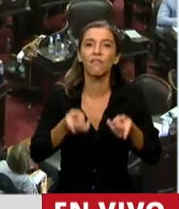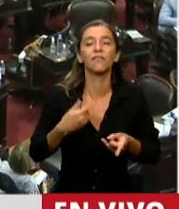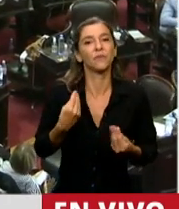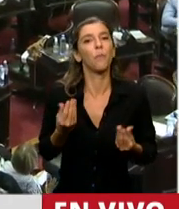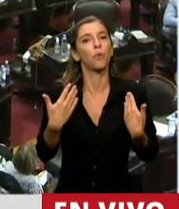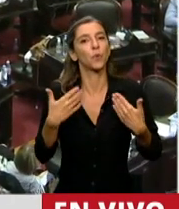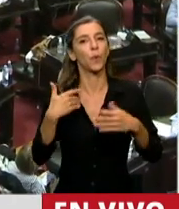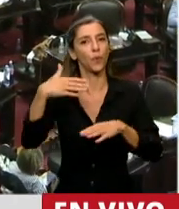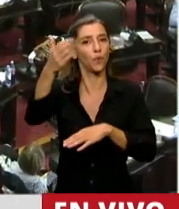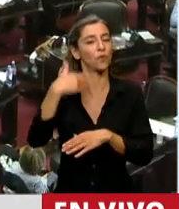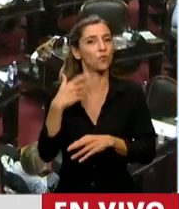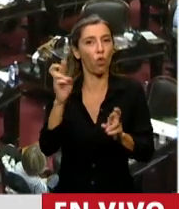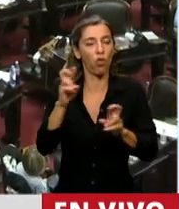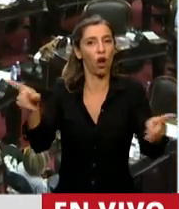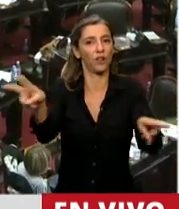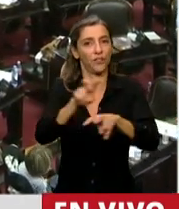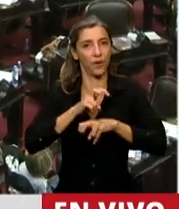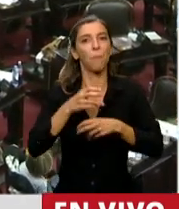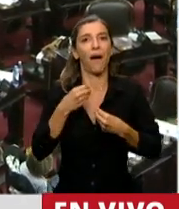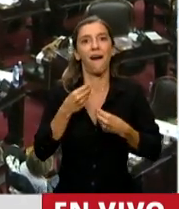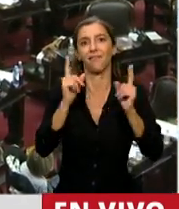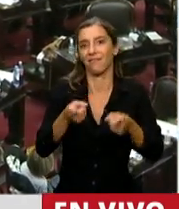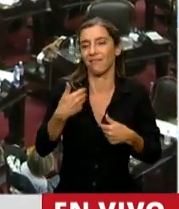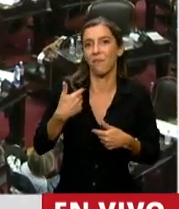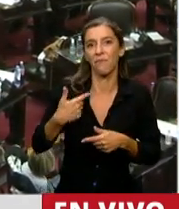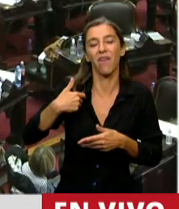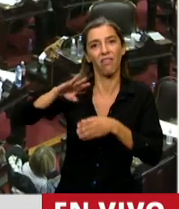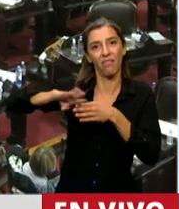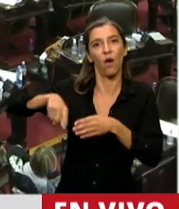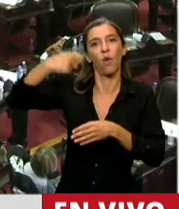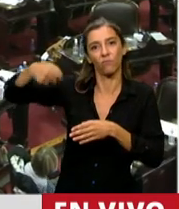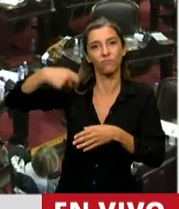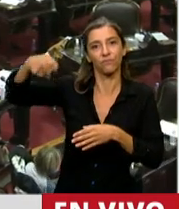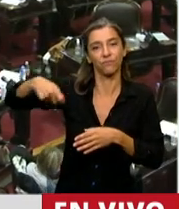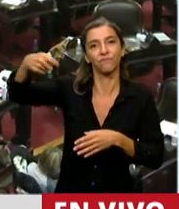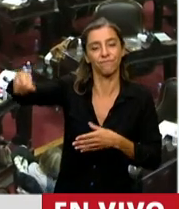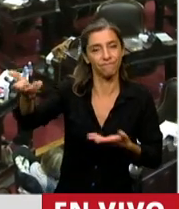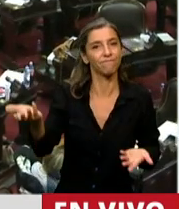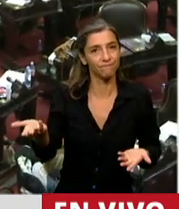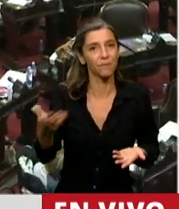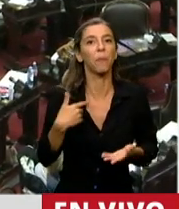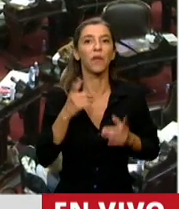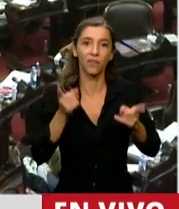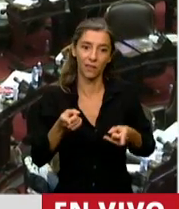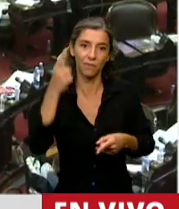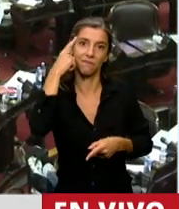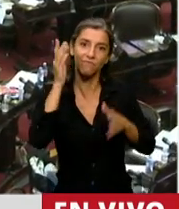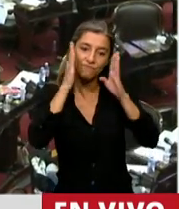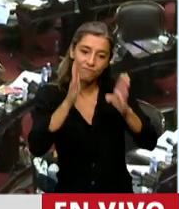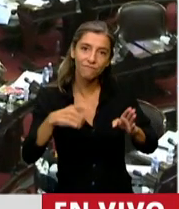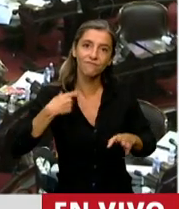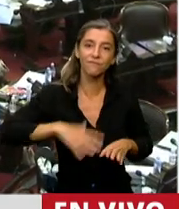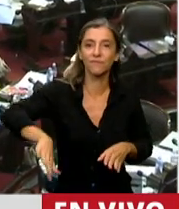dólares genuinos para asumir los compromisos surgidos de la negociación sin comprometer el bienestar de nuestro pueblo